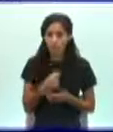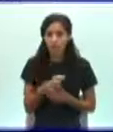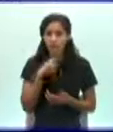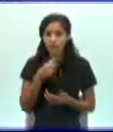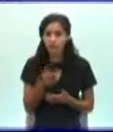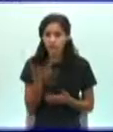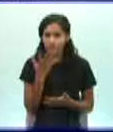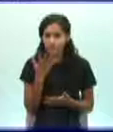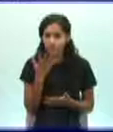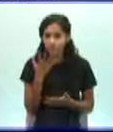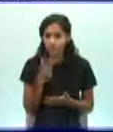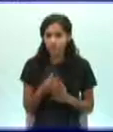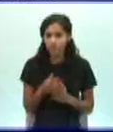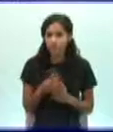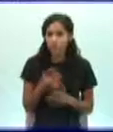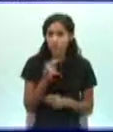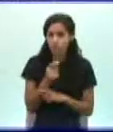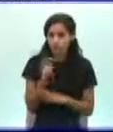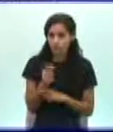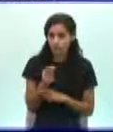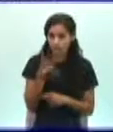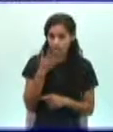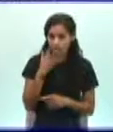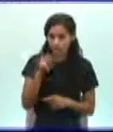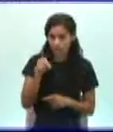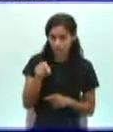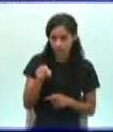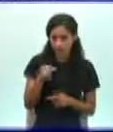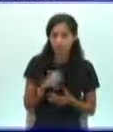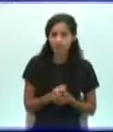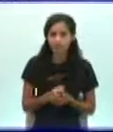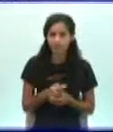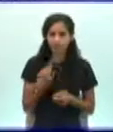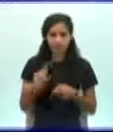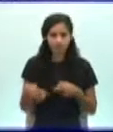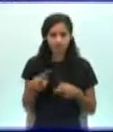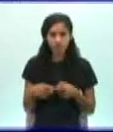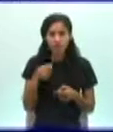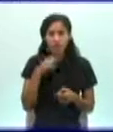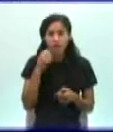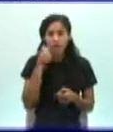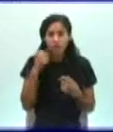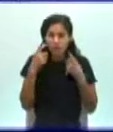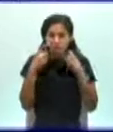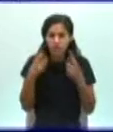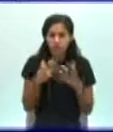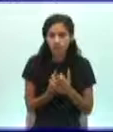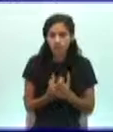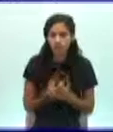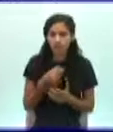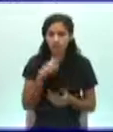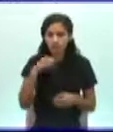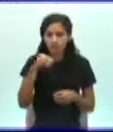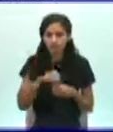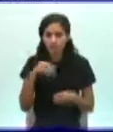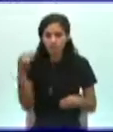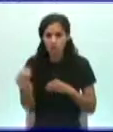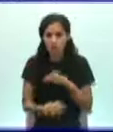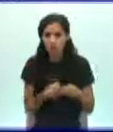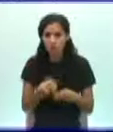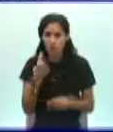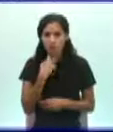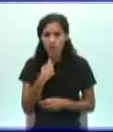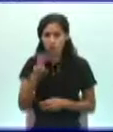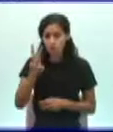eminente de Félix Varela en el Seminario de San Carlos y San Ambrosio, fue la figura más destacada del movimiento reformista durante los